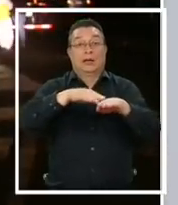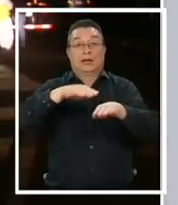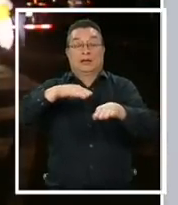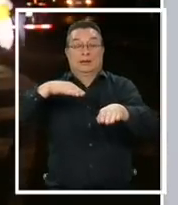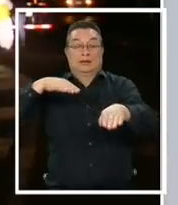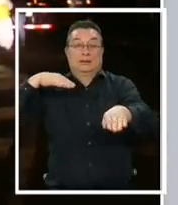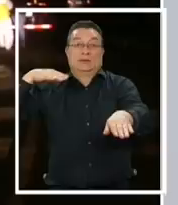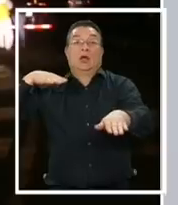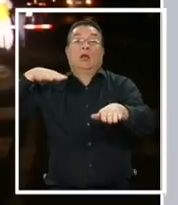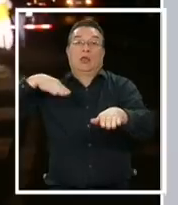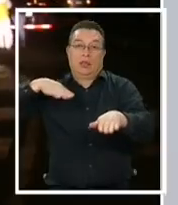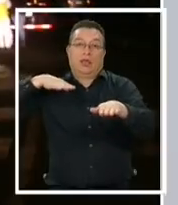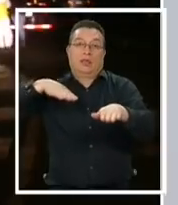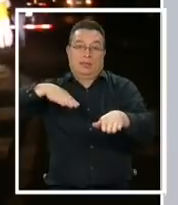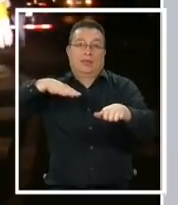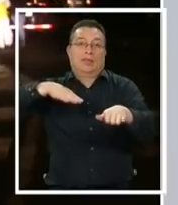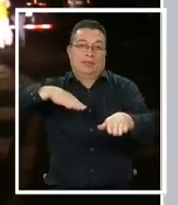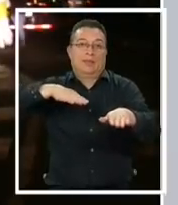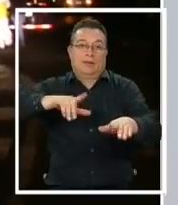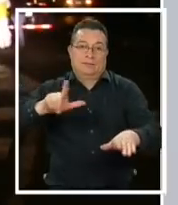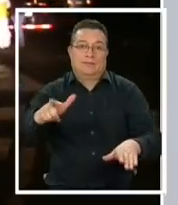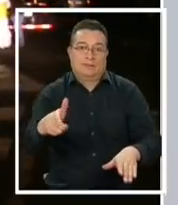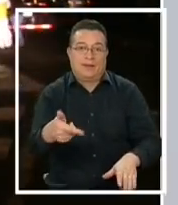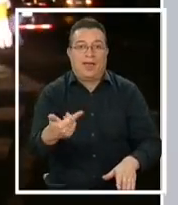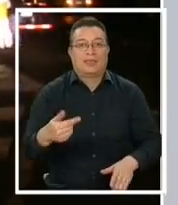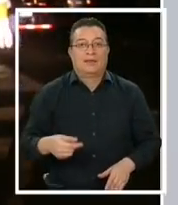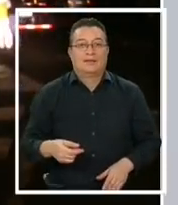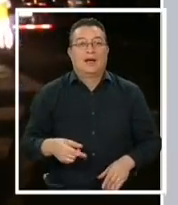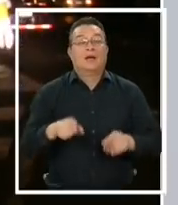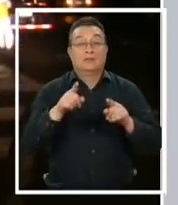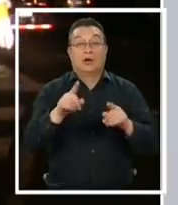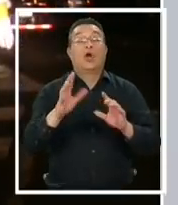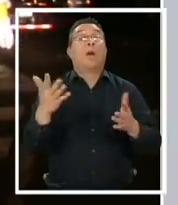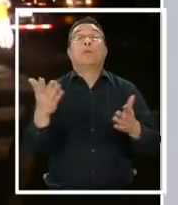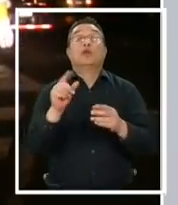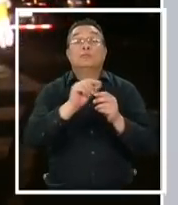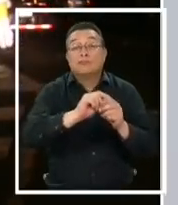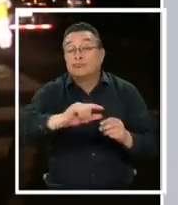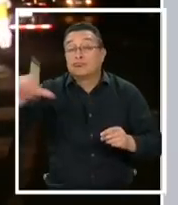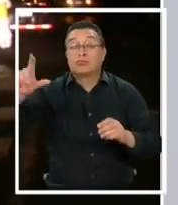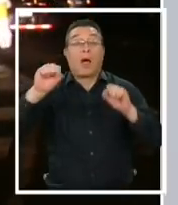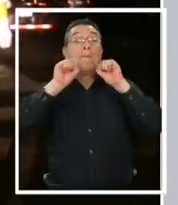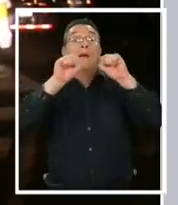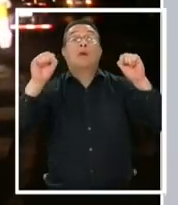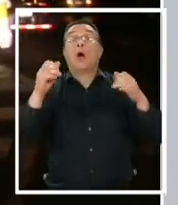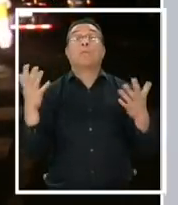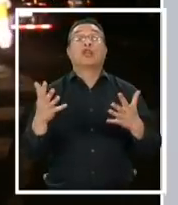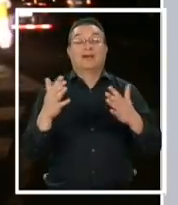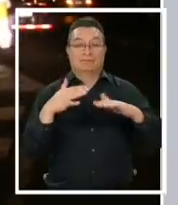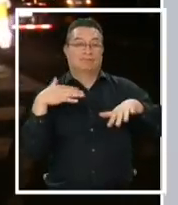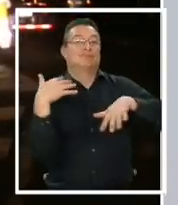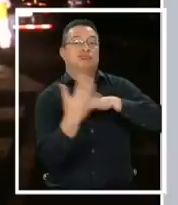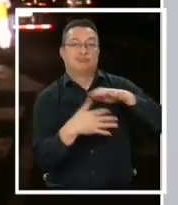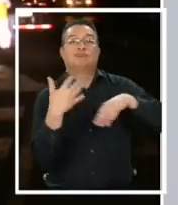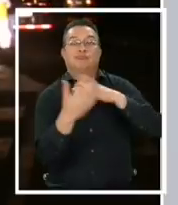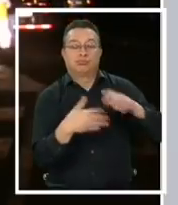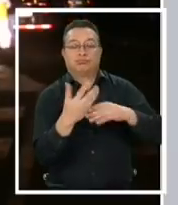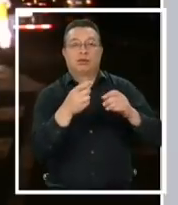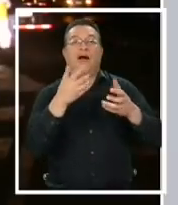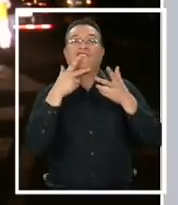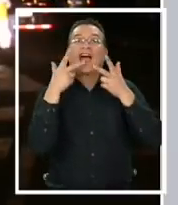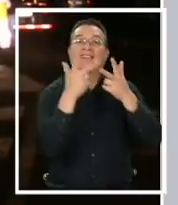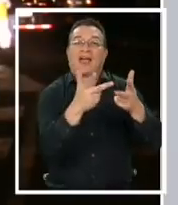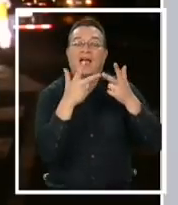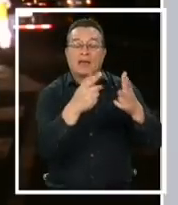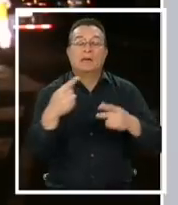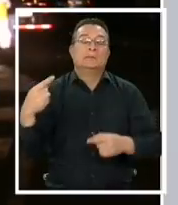un tránsito a media máquina. Bueno, recordar que el origen de estas manifestaciones tiene que ver con los hechos de violencia que se han registrado y que han